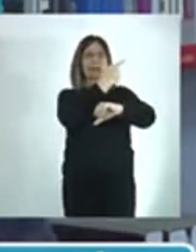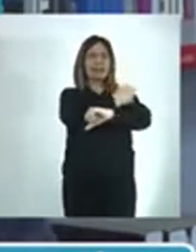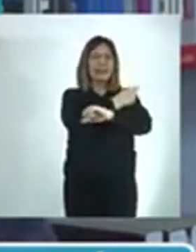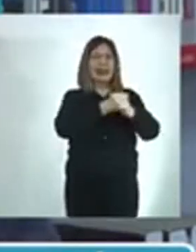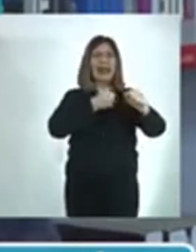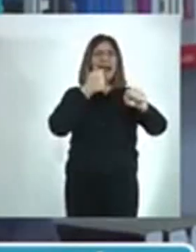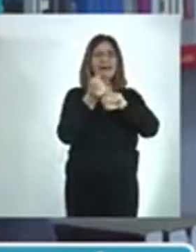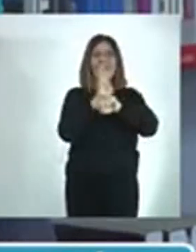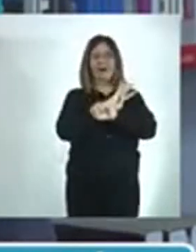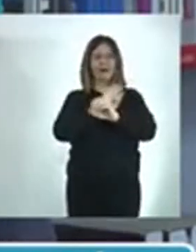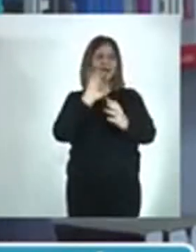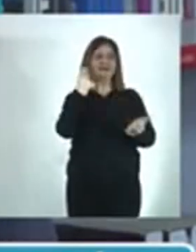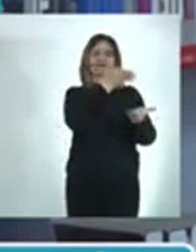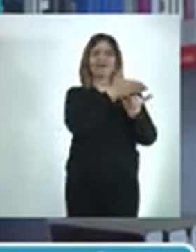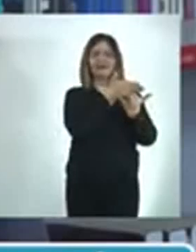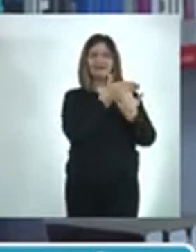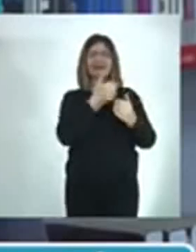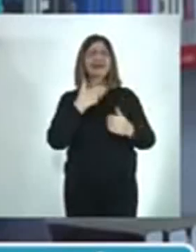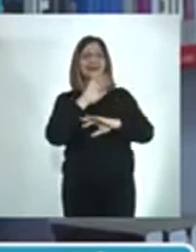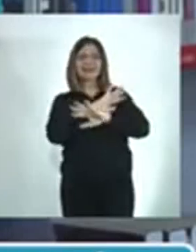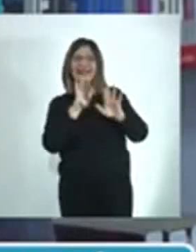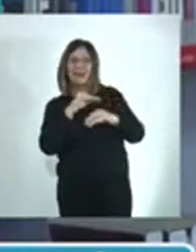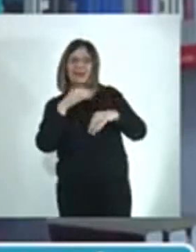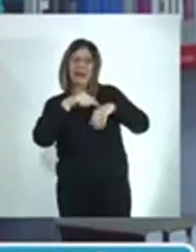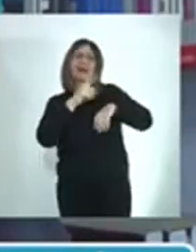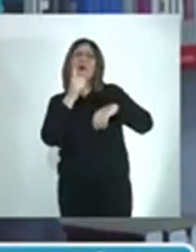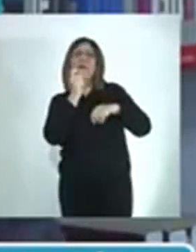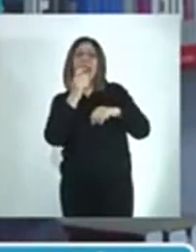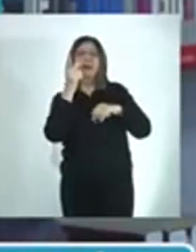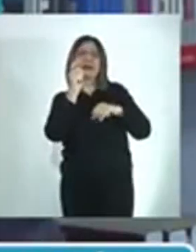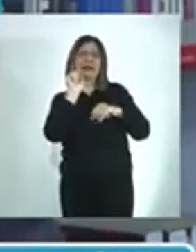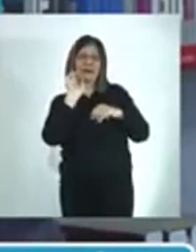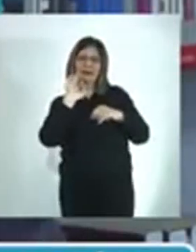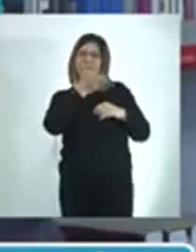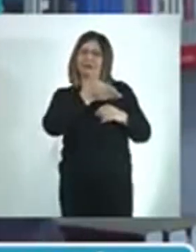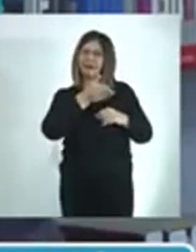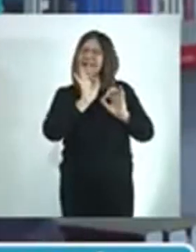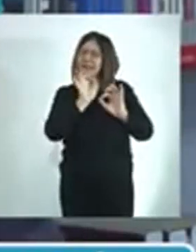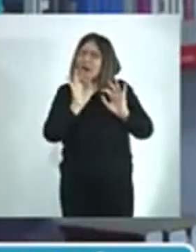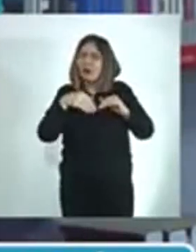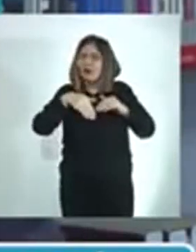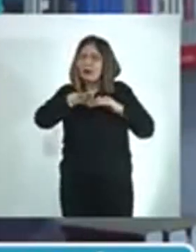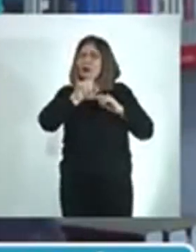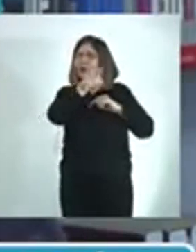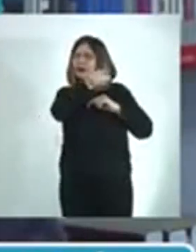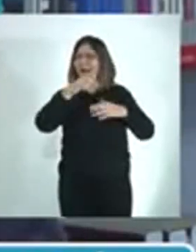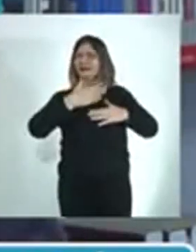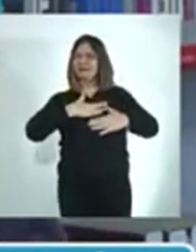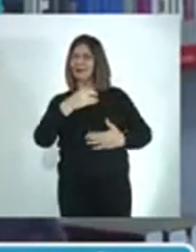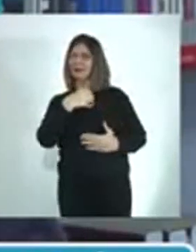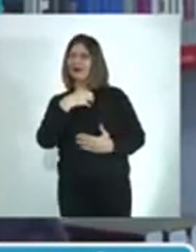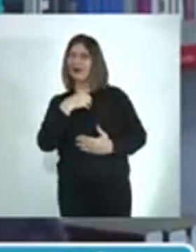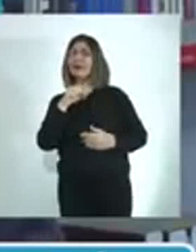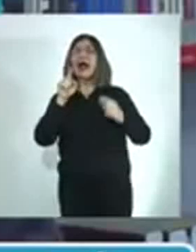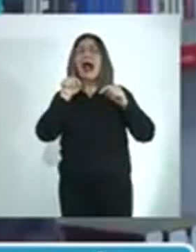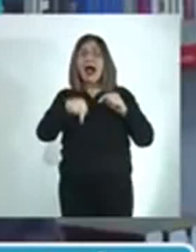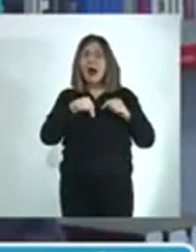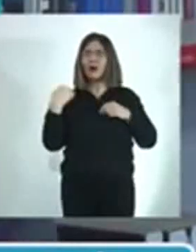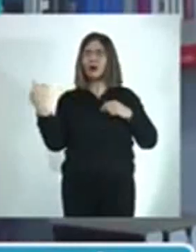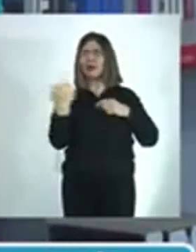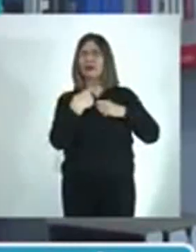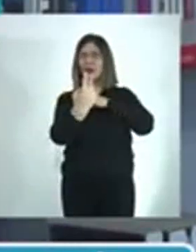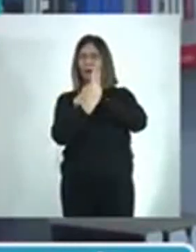va a derrotar. 2 meses más, 3 meses más. Bueno, este es el momento de cuidarnos. Pero cuidarnos a